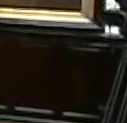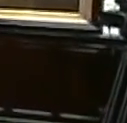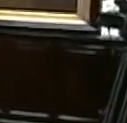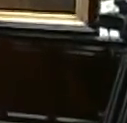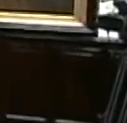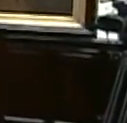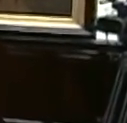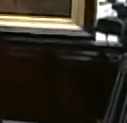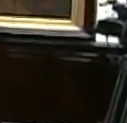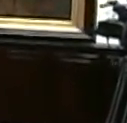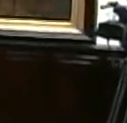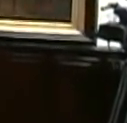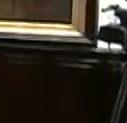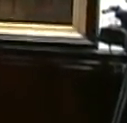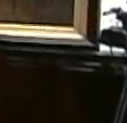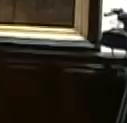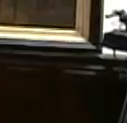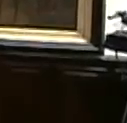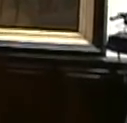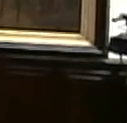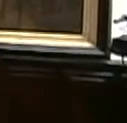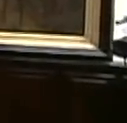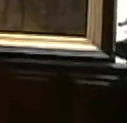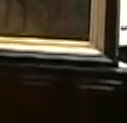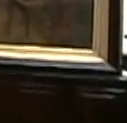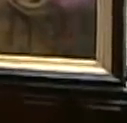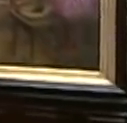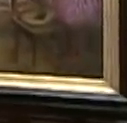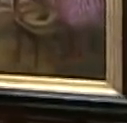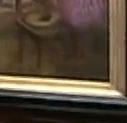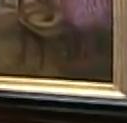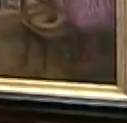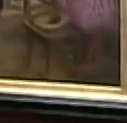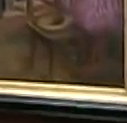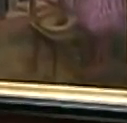Cuadro espectacular, los causavientes.